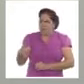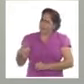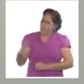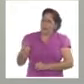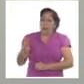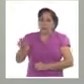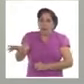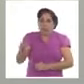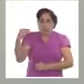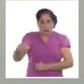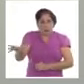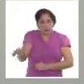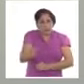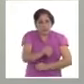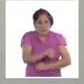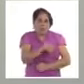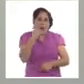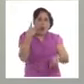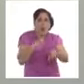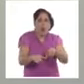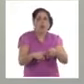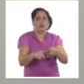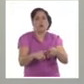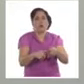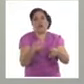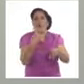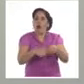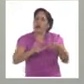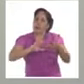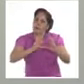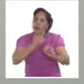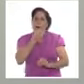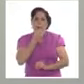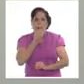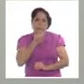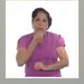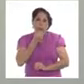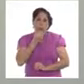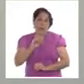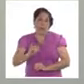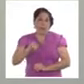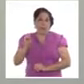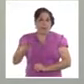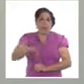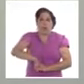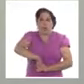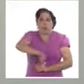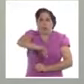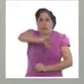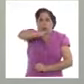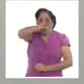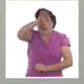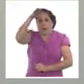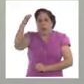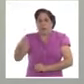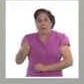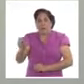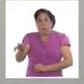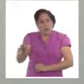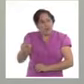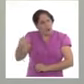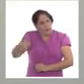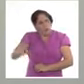a la economía y que terminan hoy en nuestros vertederos de relleno sanitario por no tener los mecanismos y la cultura de esa gestión